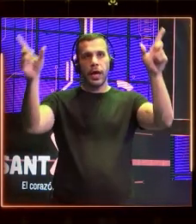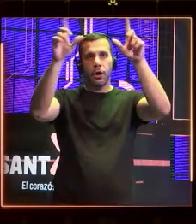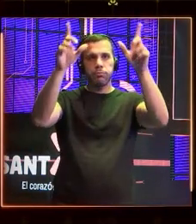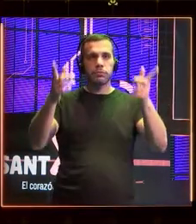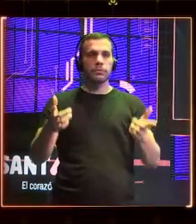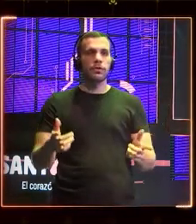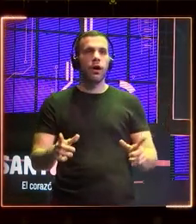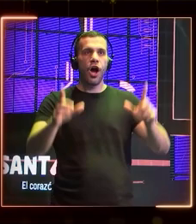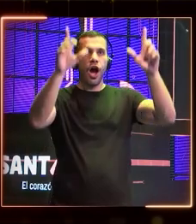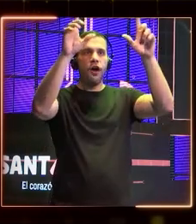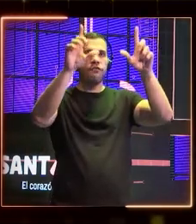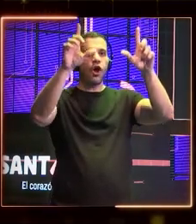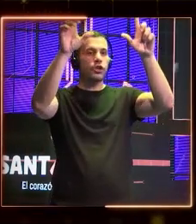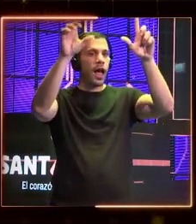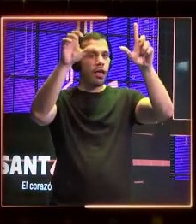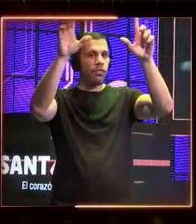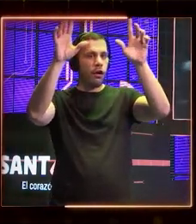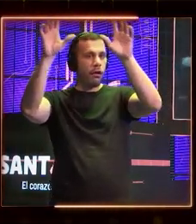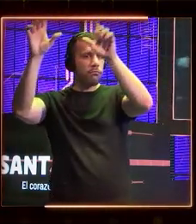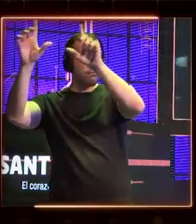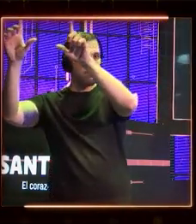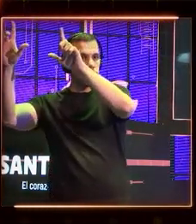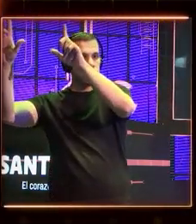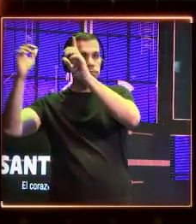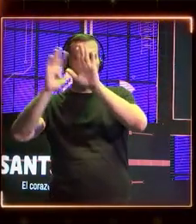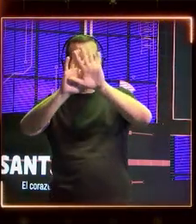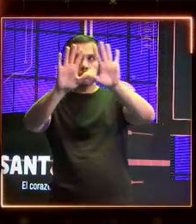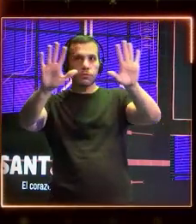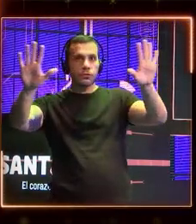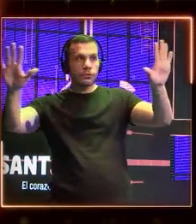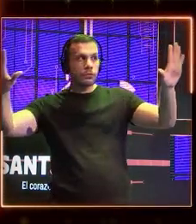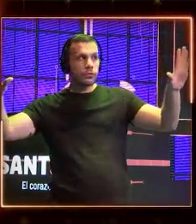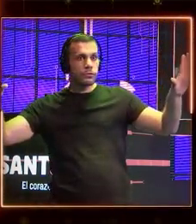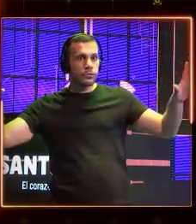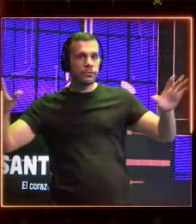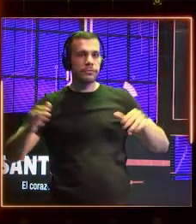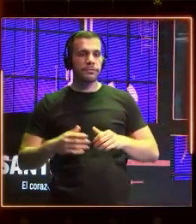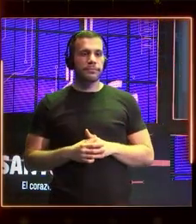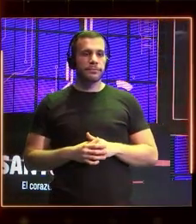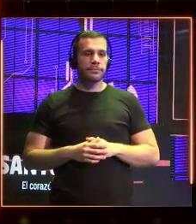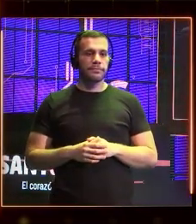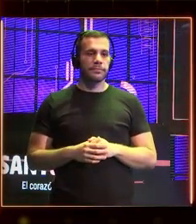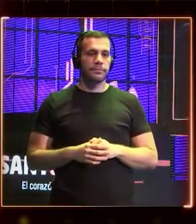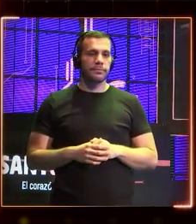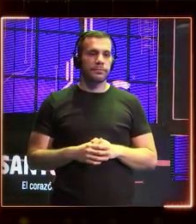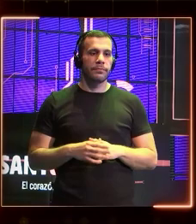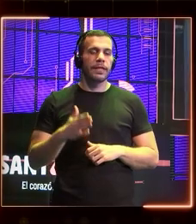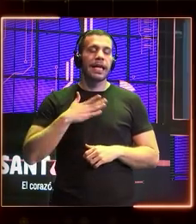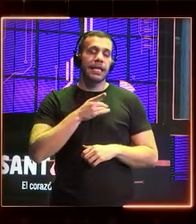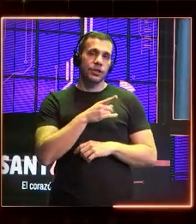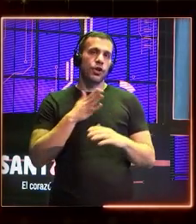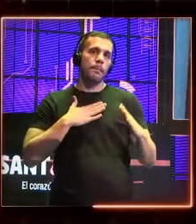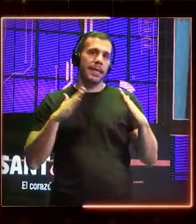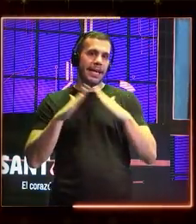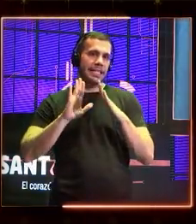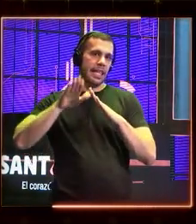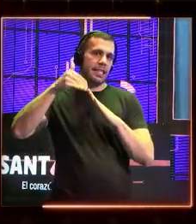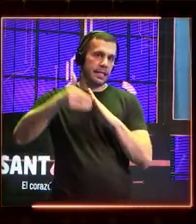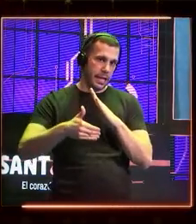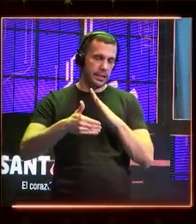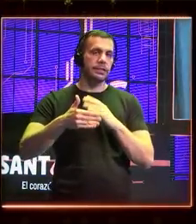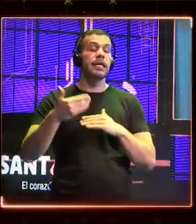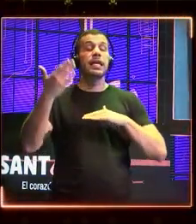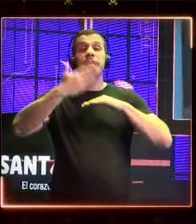flotando alrededor esto es una terraza de mi casa eh No tienes ningún límite y lo mejor de todo